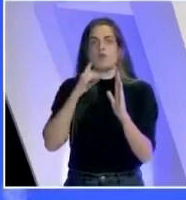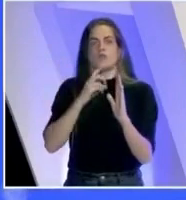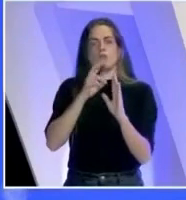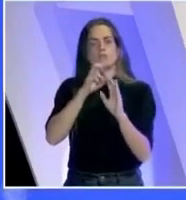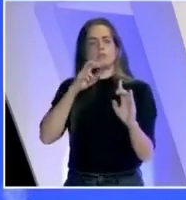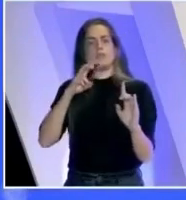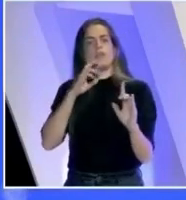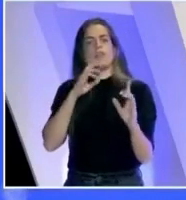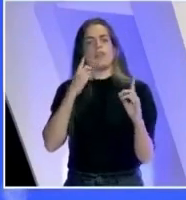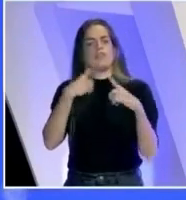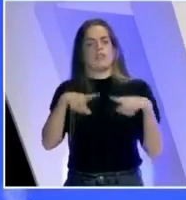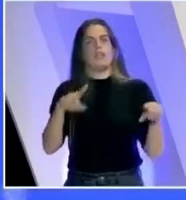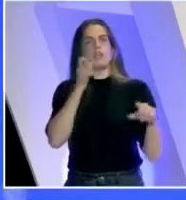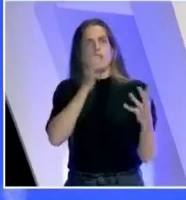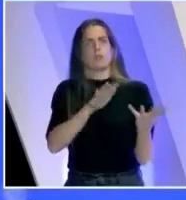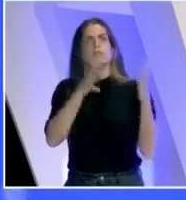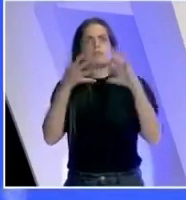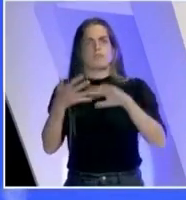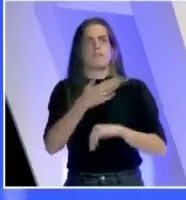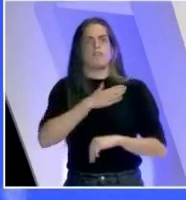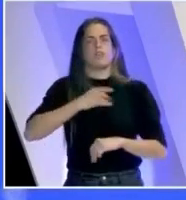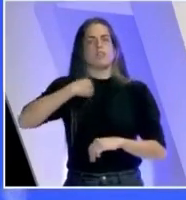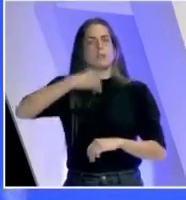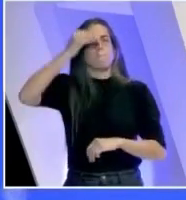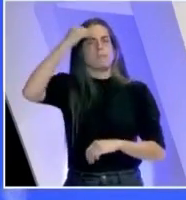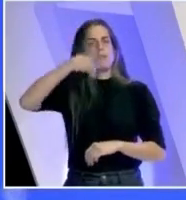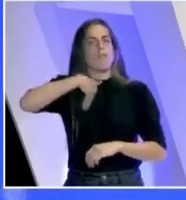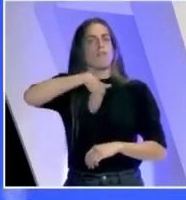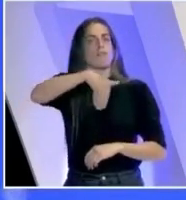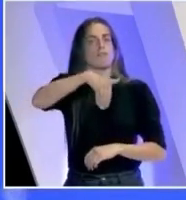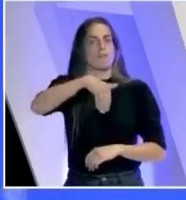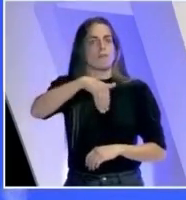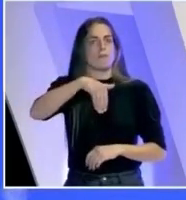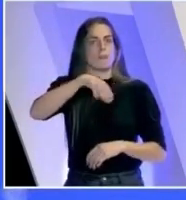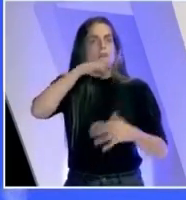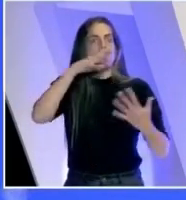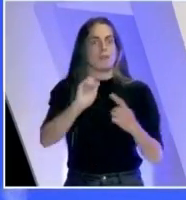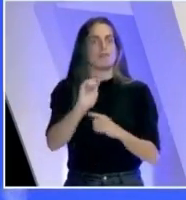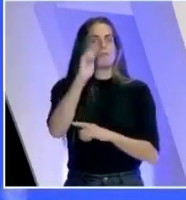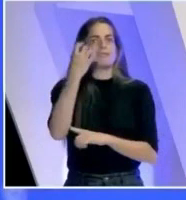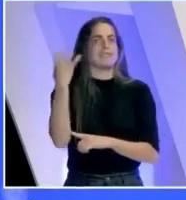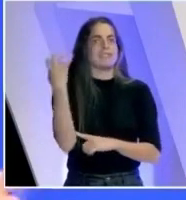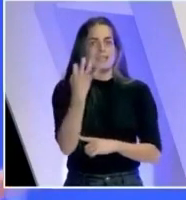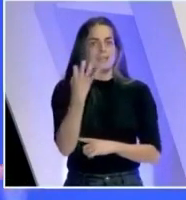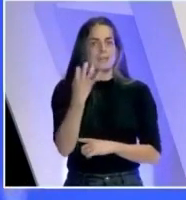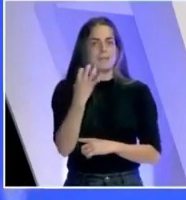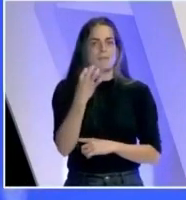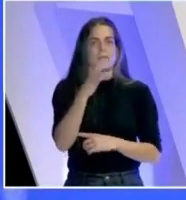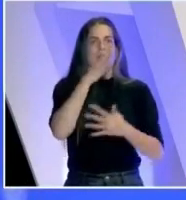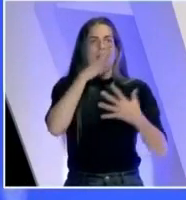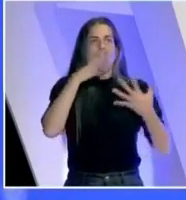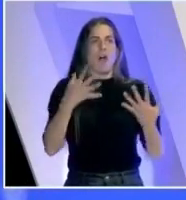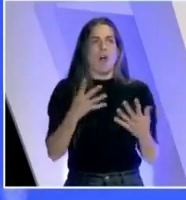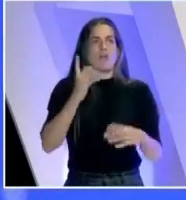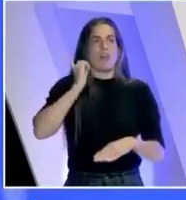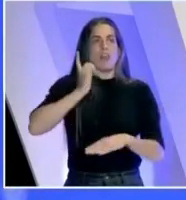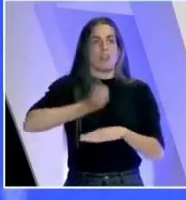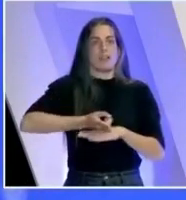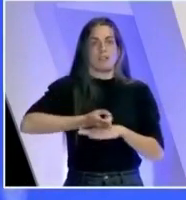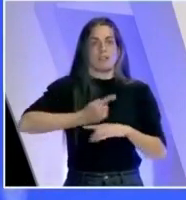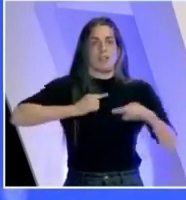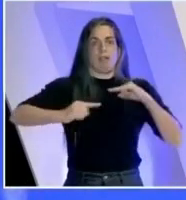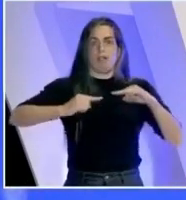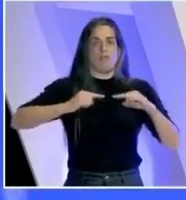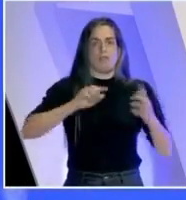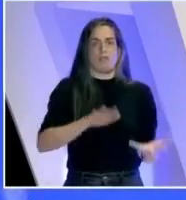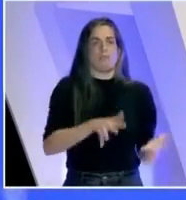ello, pues pensaron en un futuro que hizo posible, por ejemplo, que cambiara la postración de la dictadura por la libertad y la